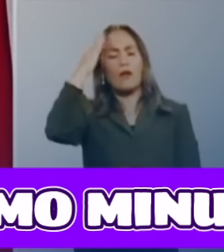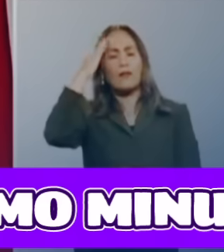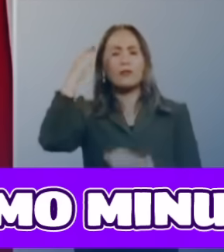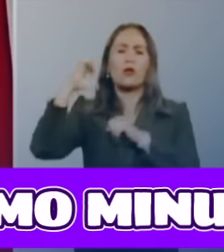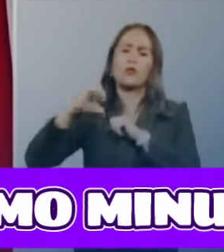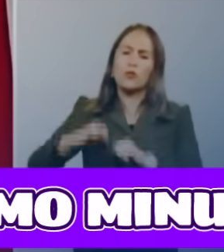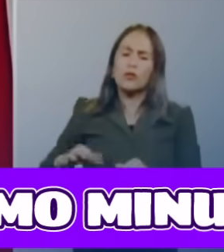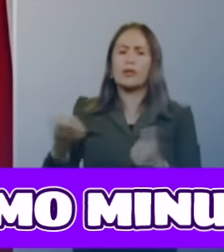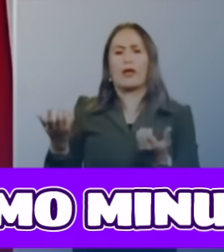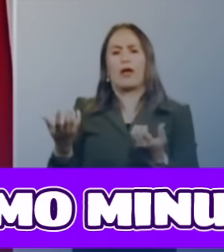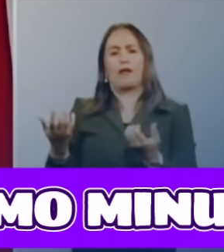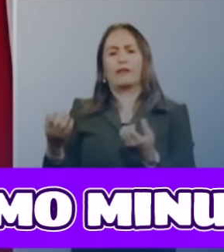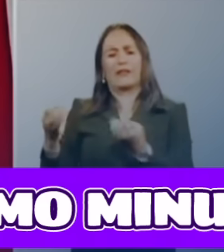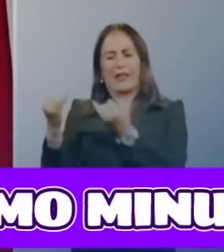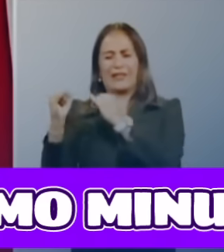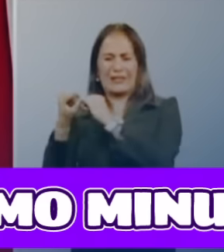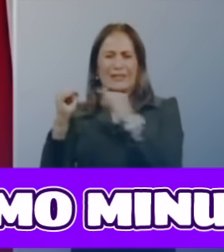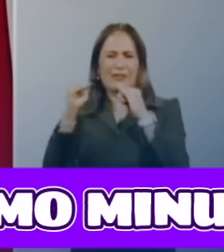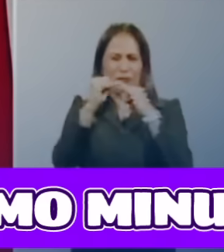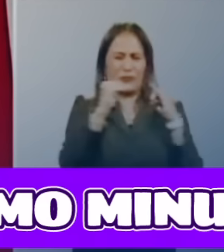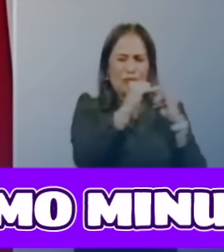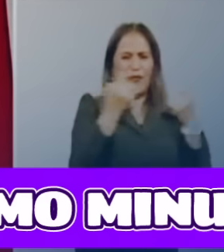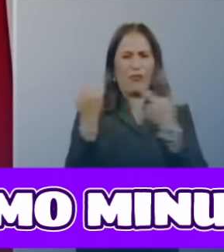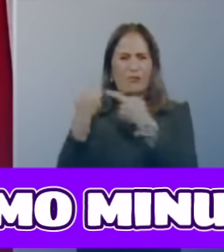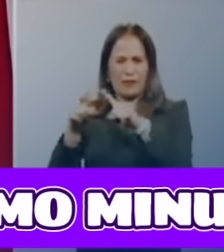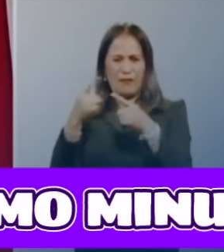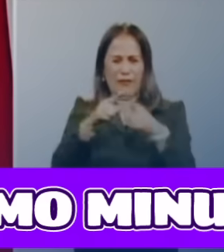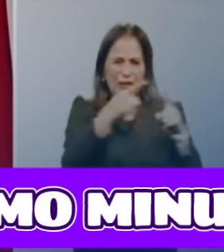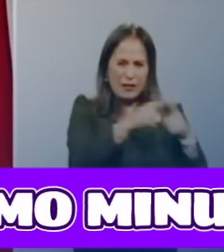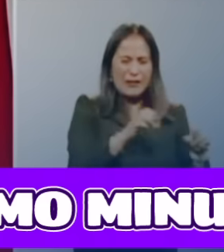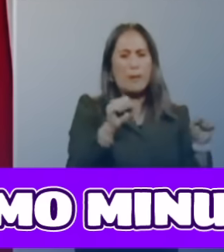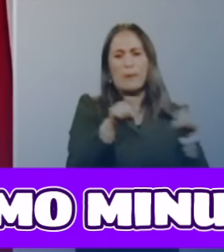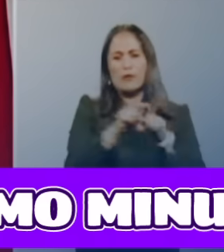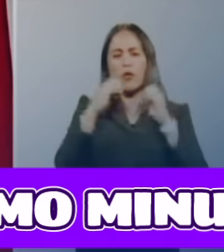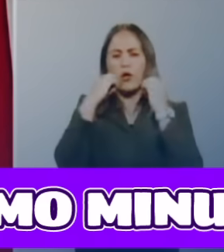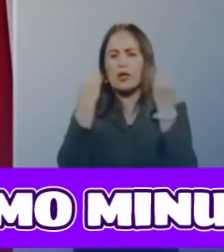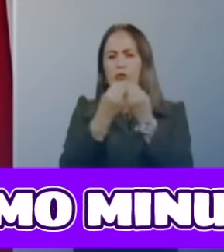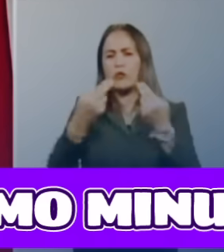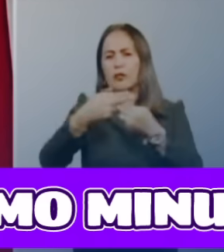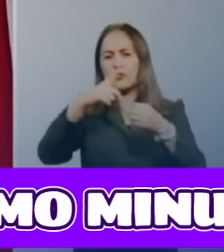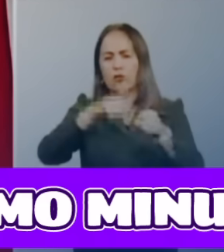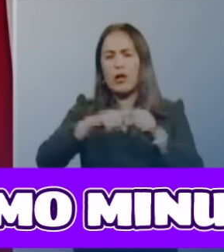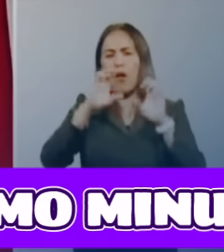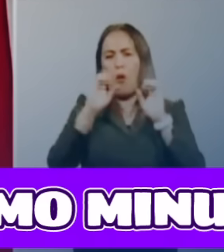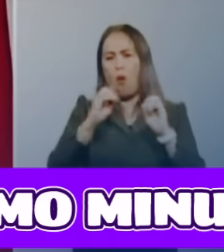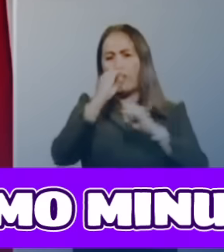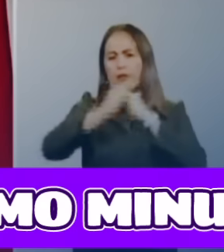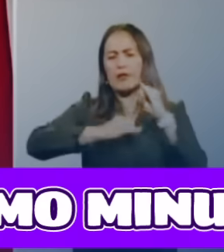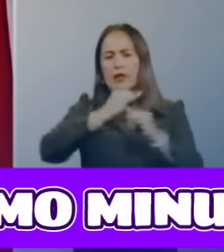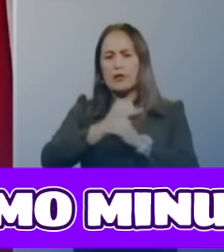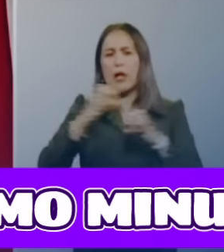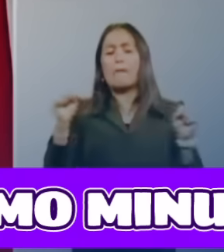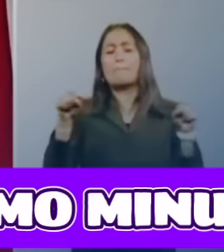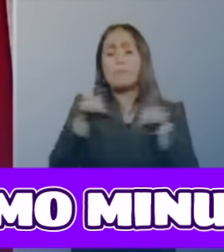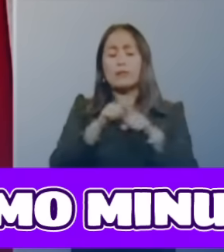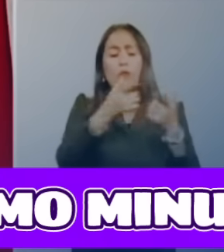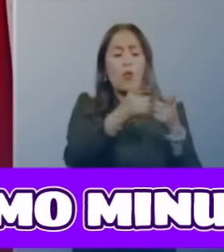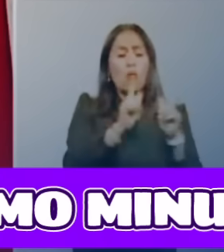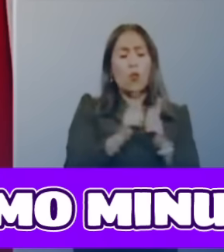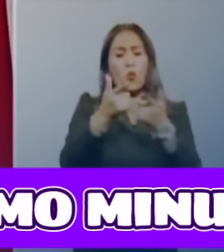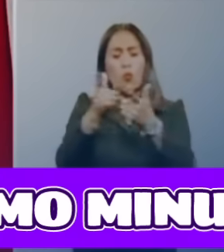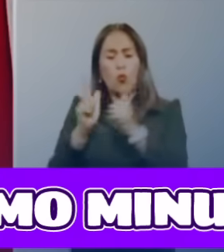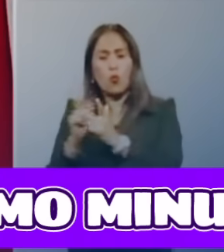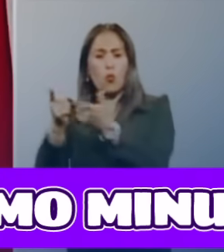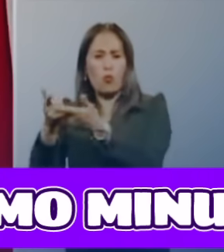autoridades, instituciones y organismos nacionales o internacionales, así como los diferentes grupos